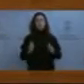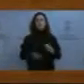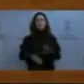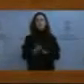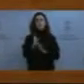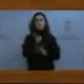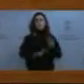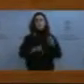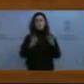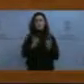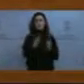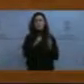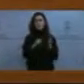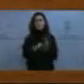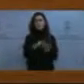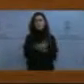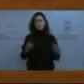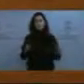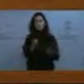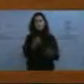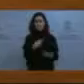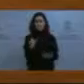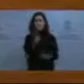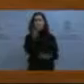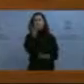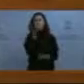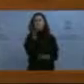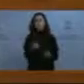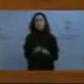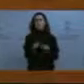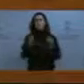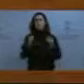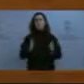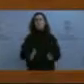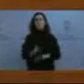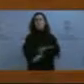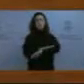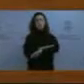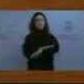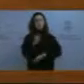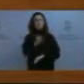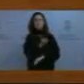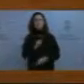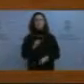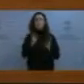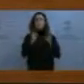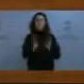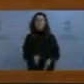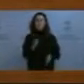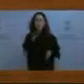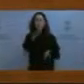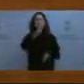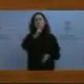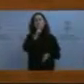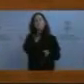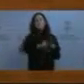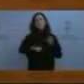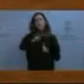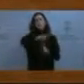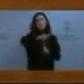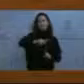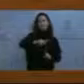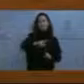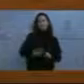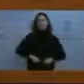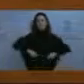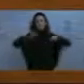día de hoy, en 2017, que es donde a nosotros nos gusta estar, la administración autonómica es cierto, es complicado. Hay una interrelación de cuestiones medioambientales, urbanísticas, sobre